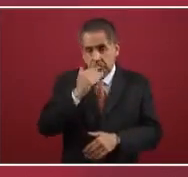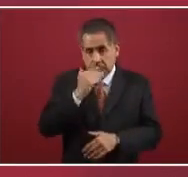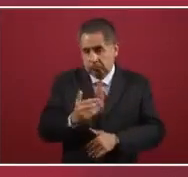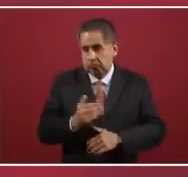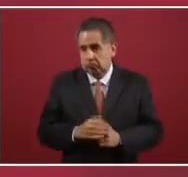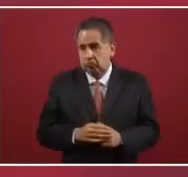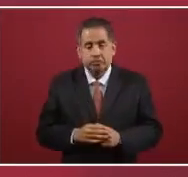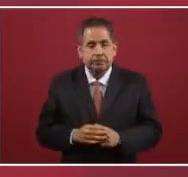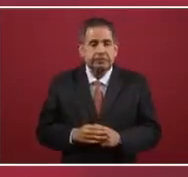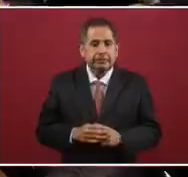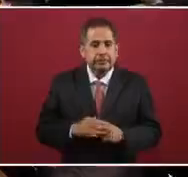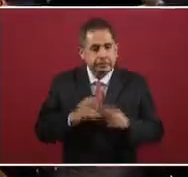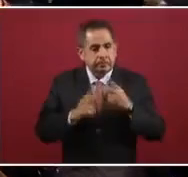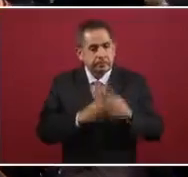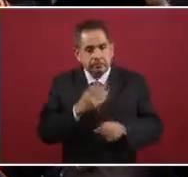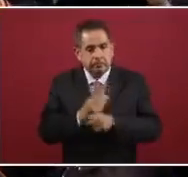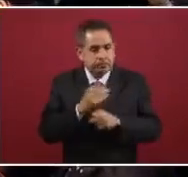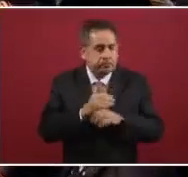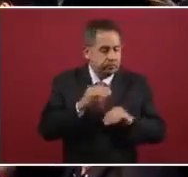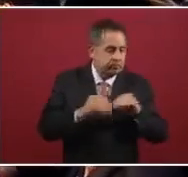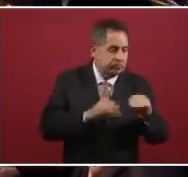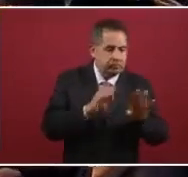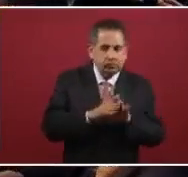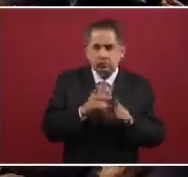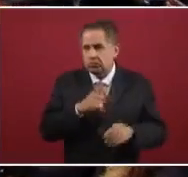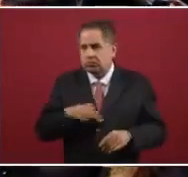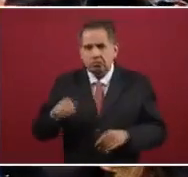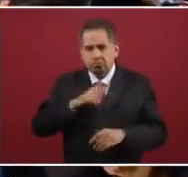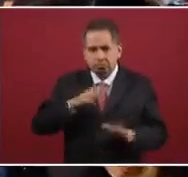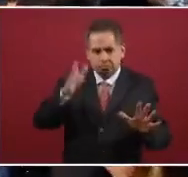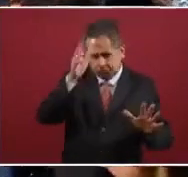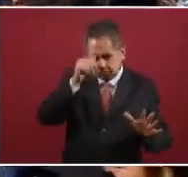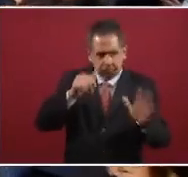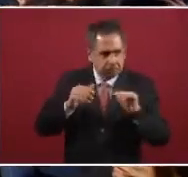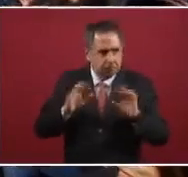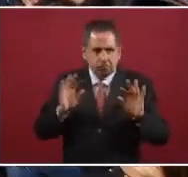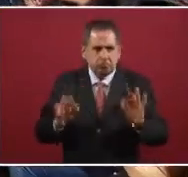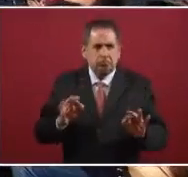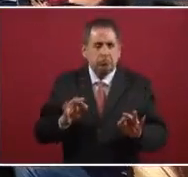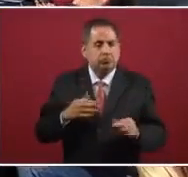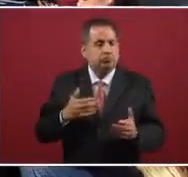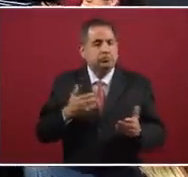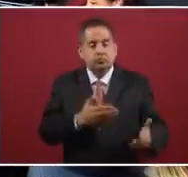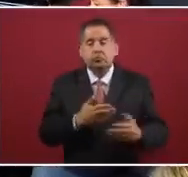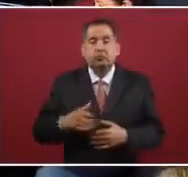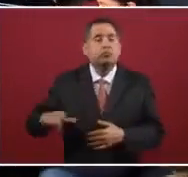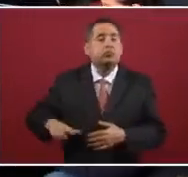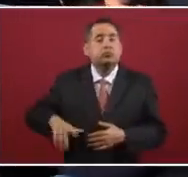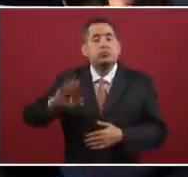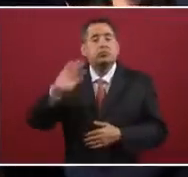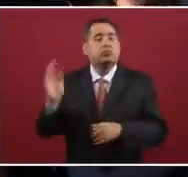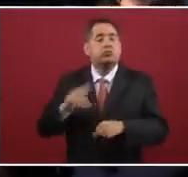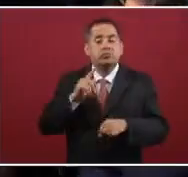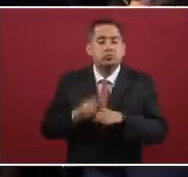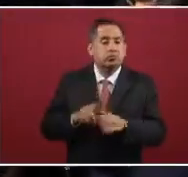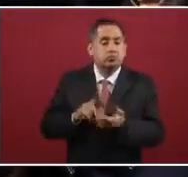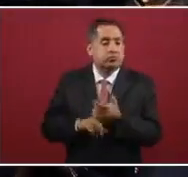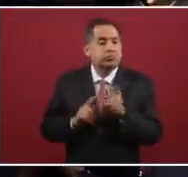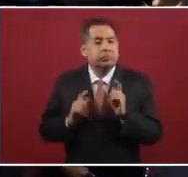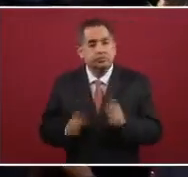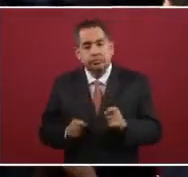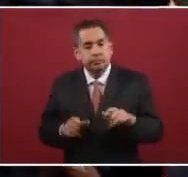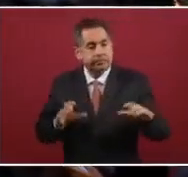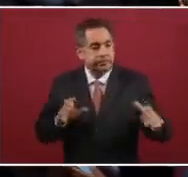Estamos llevando a cabo acuerdos. Ahí el gobierno federal va